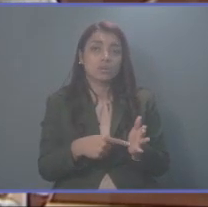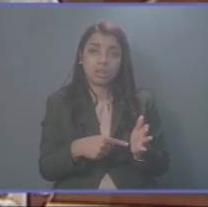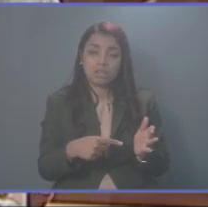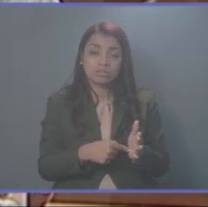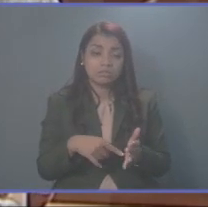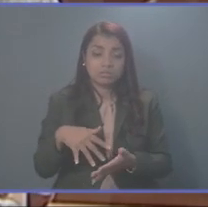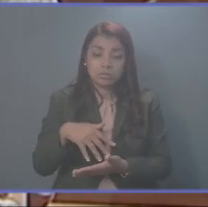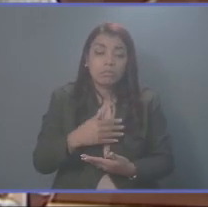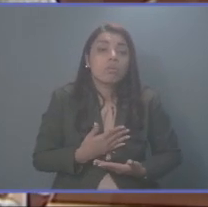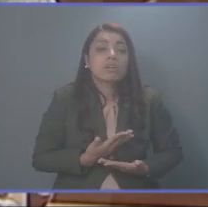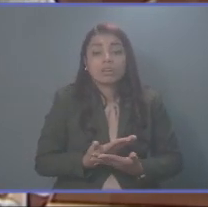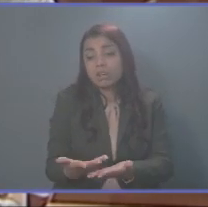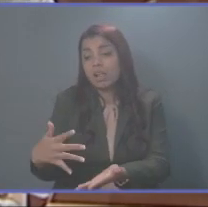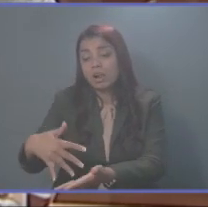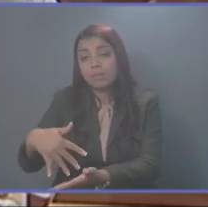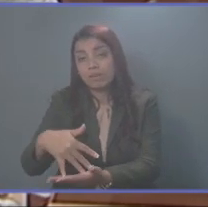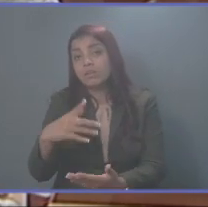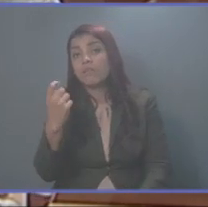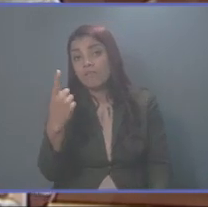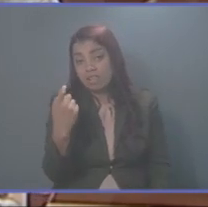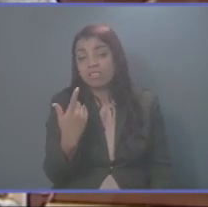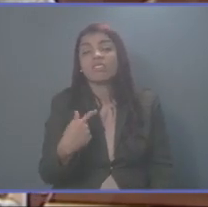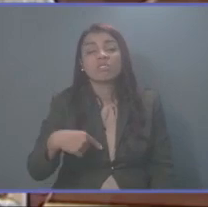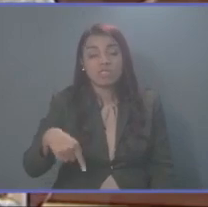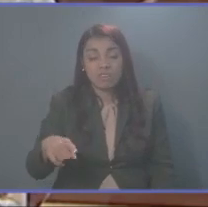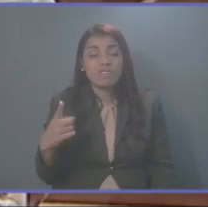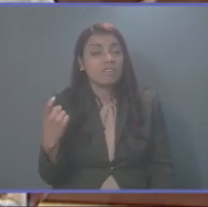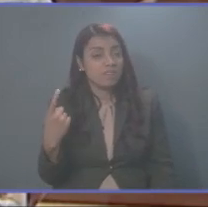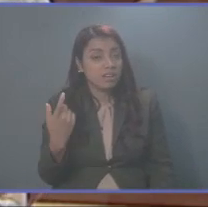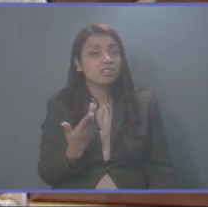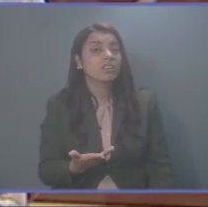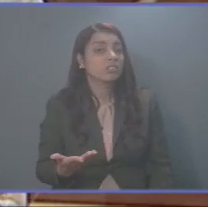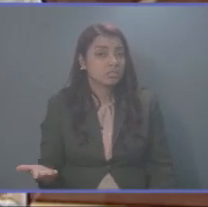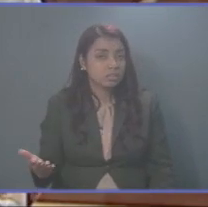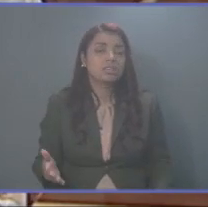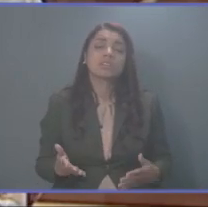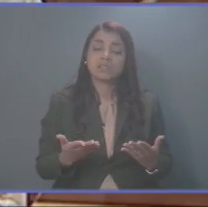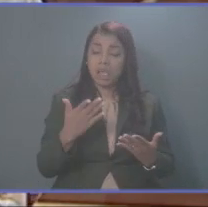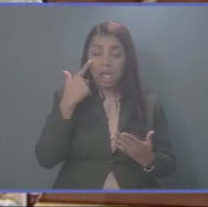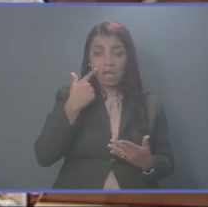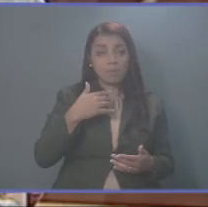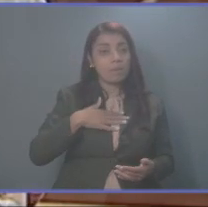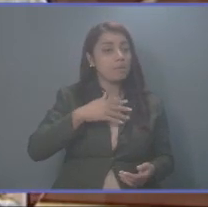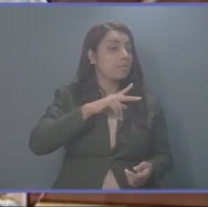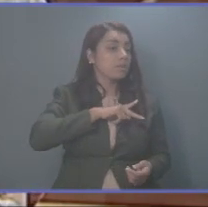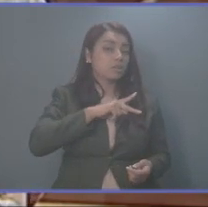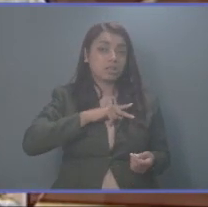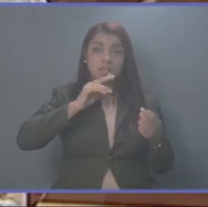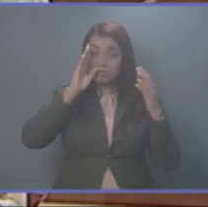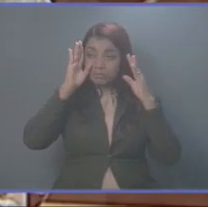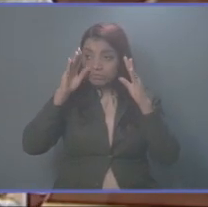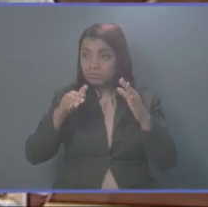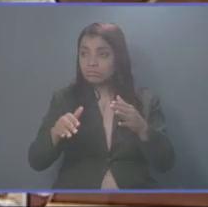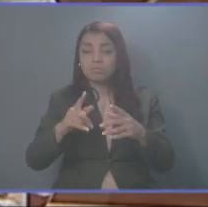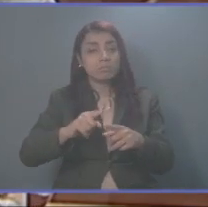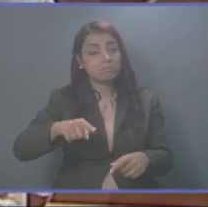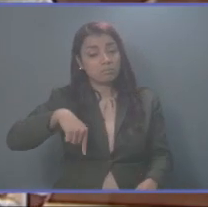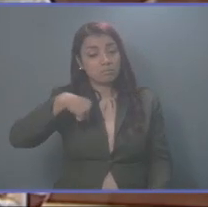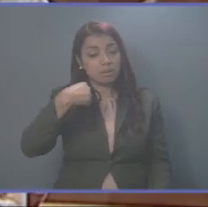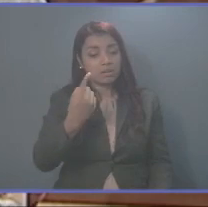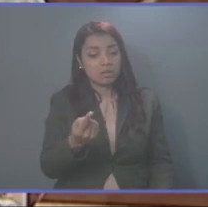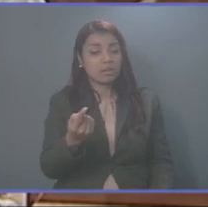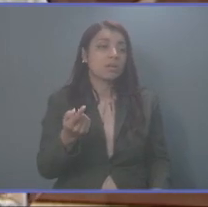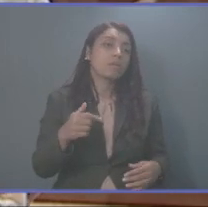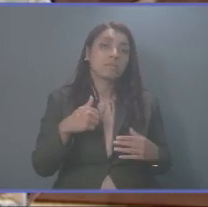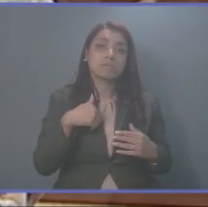áreas y hacia ahí debemos enfocar nuestro trabajo. En mi caso muy particular, a partir de mañana me